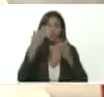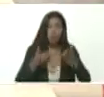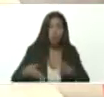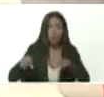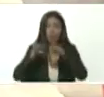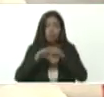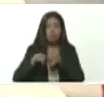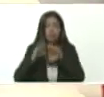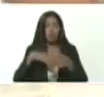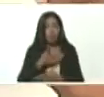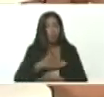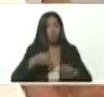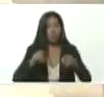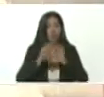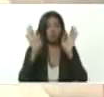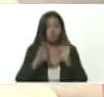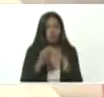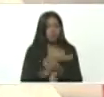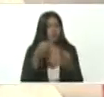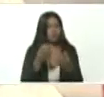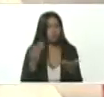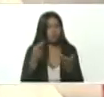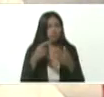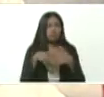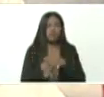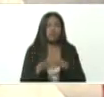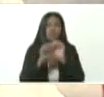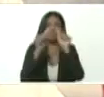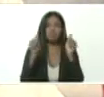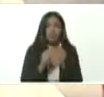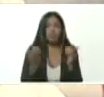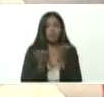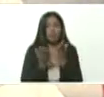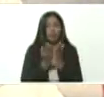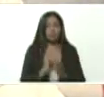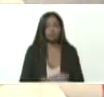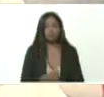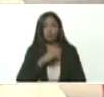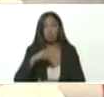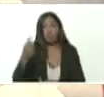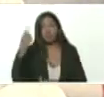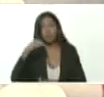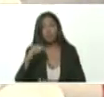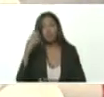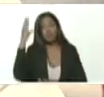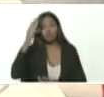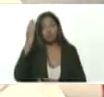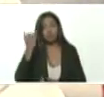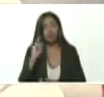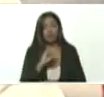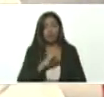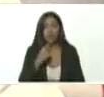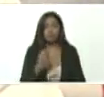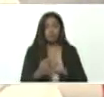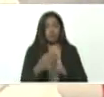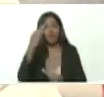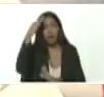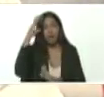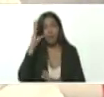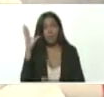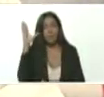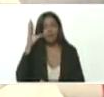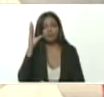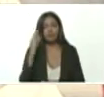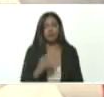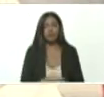de condiciones y tener éxito dentro del sistema escolar. Nosotros tenemos conciencia, y se lo decía yo a la Bachelet cuando